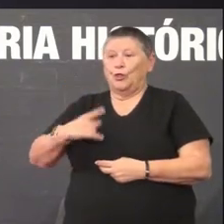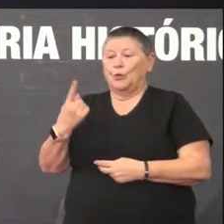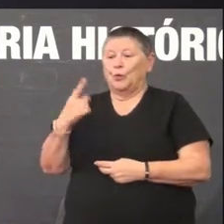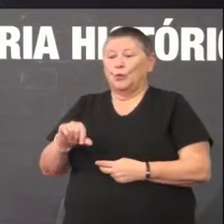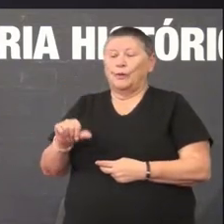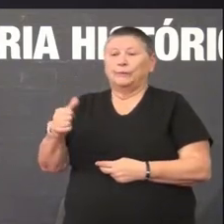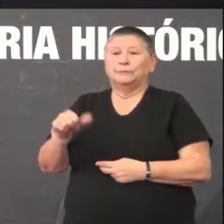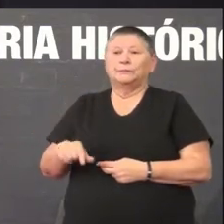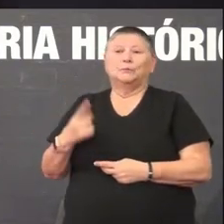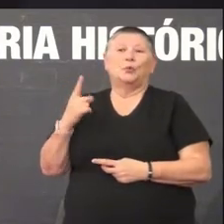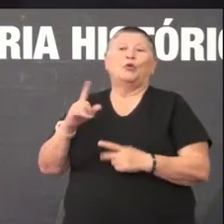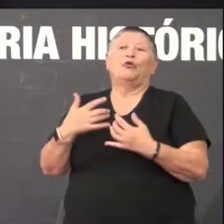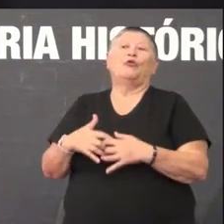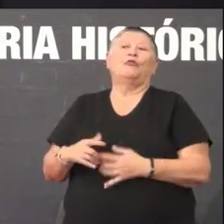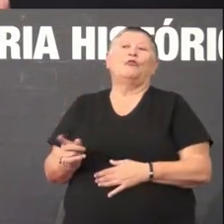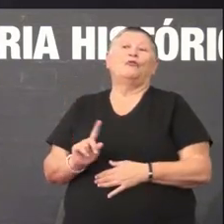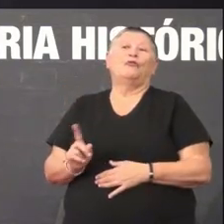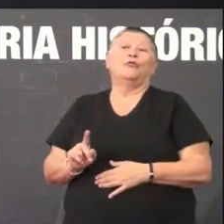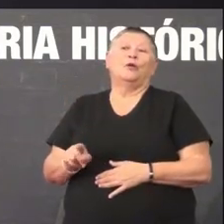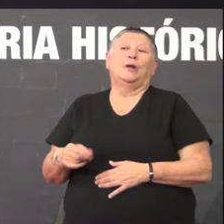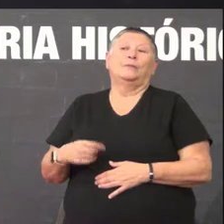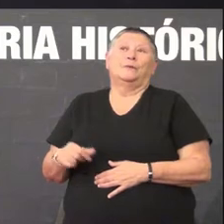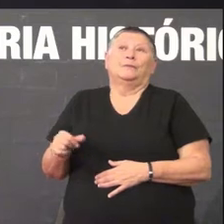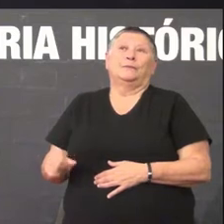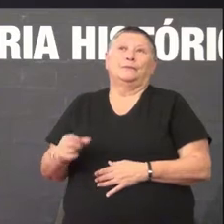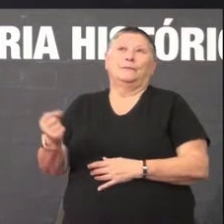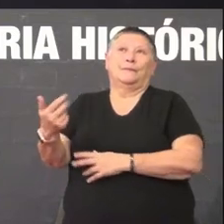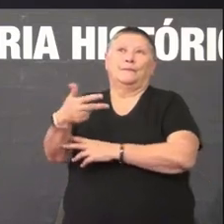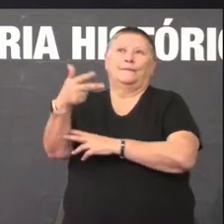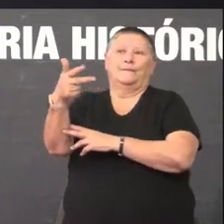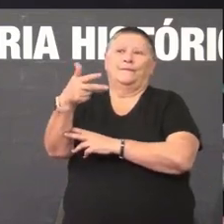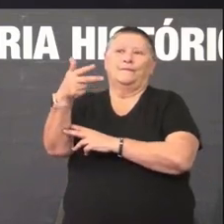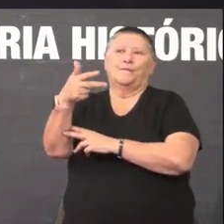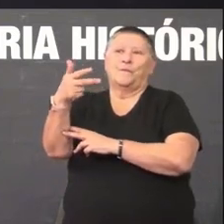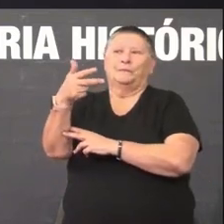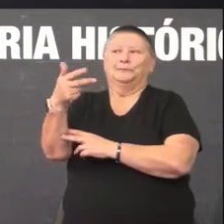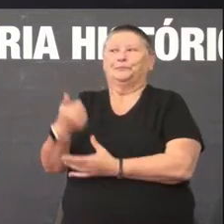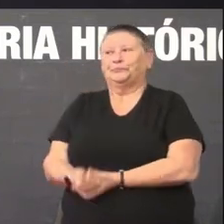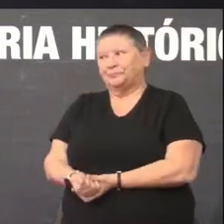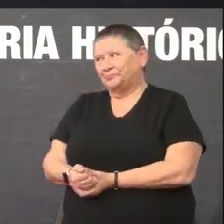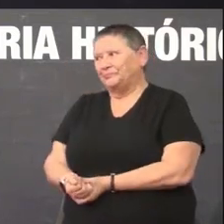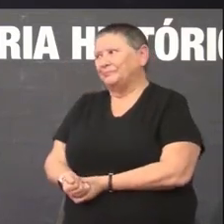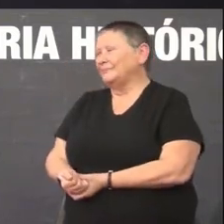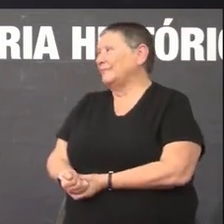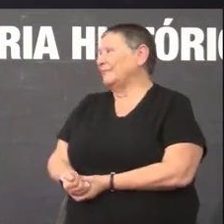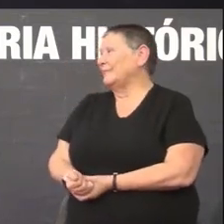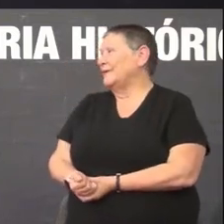en teoría no funcionaba. Ese era el que activaba la cámara. Con lo cual